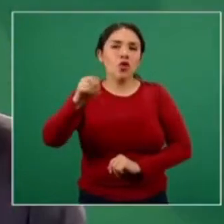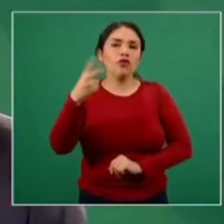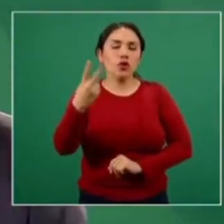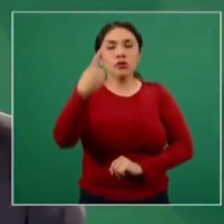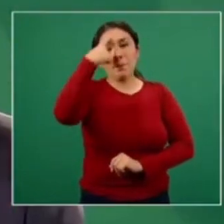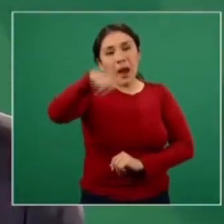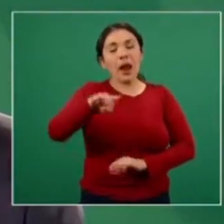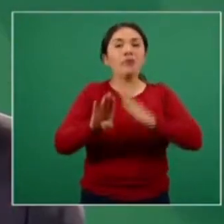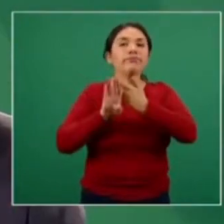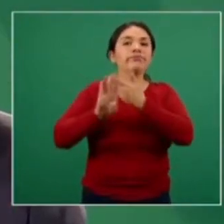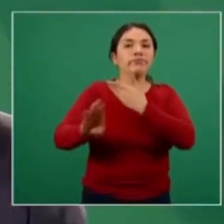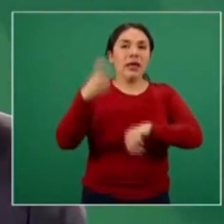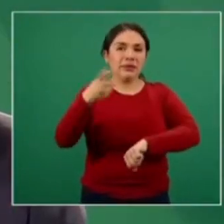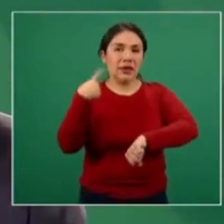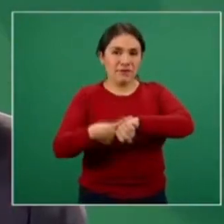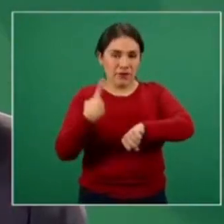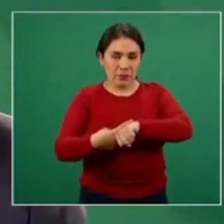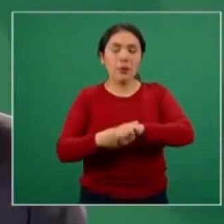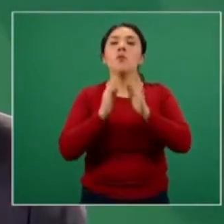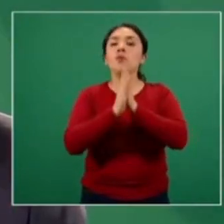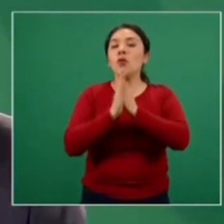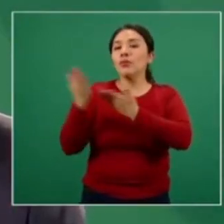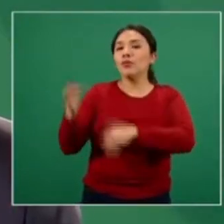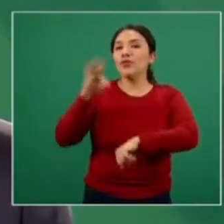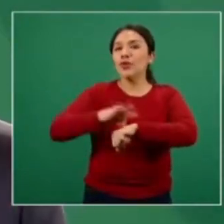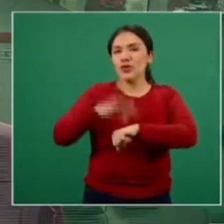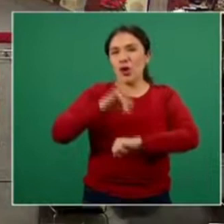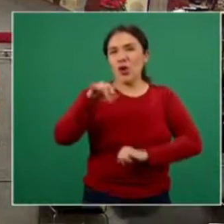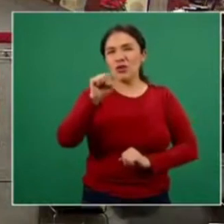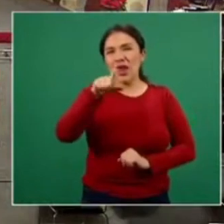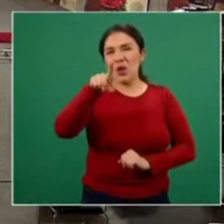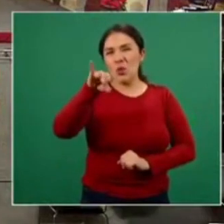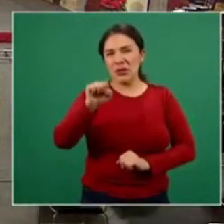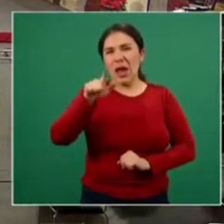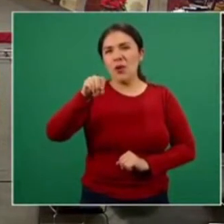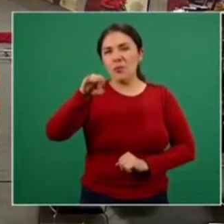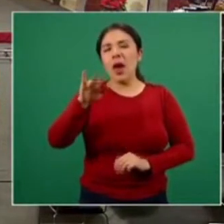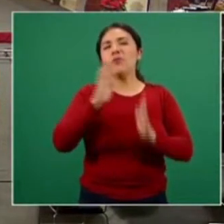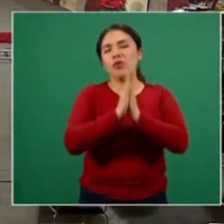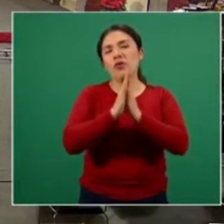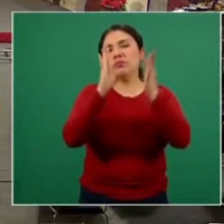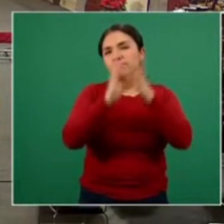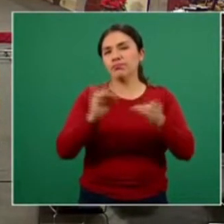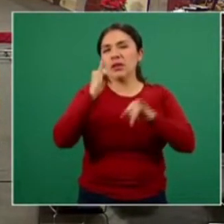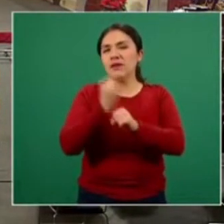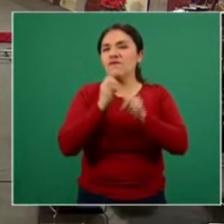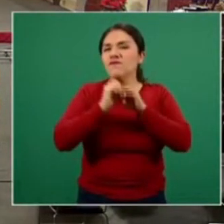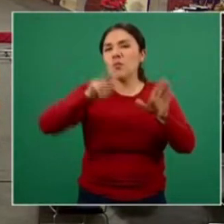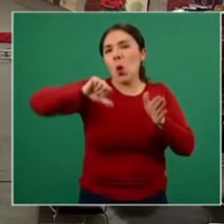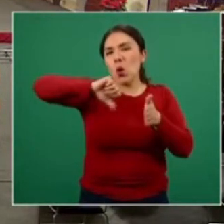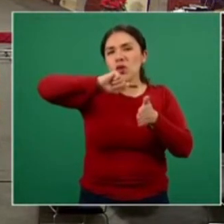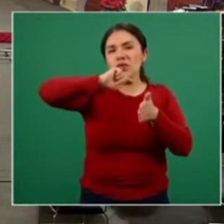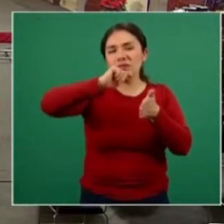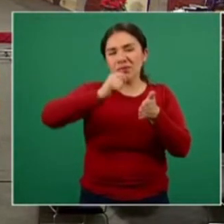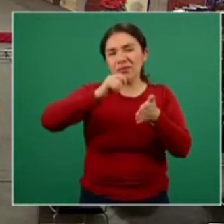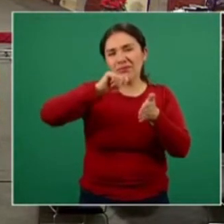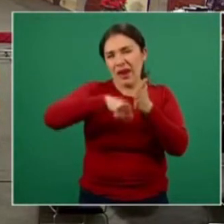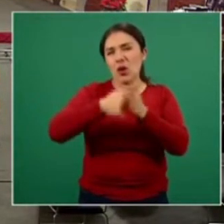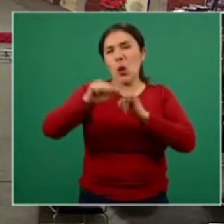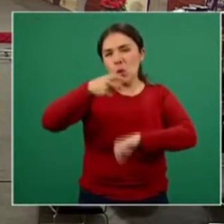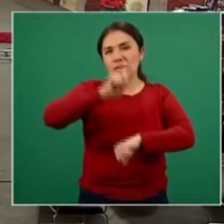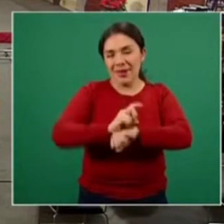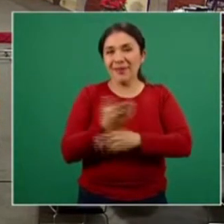prevenir COVID-19. Le pido al doctor José Luis Salomía, director general de epidemiología, si es tan amable de presentar el informe técnico,